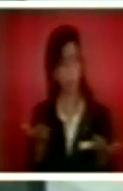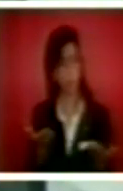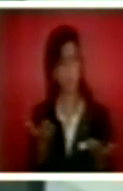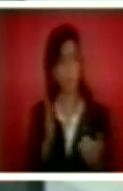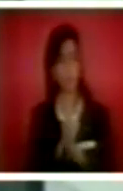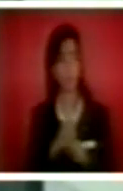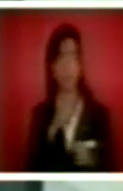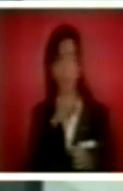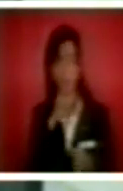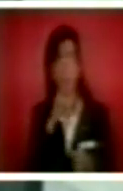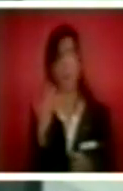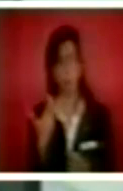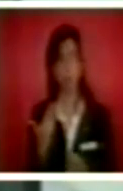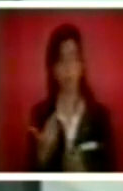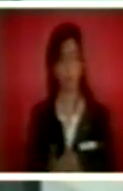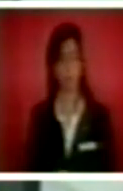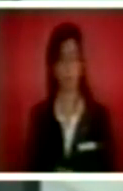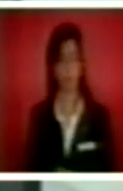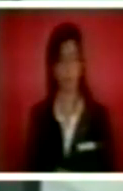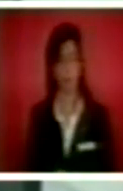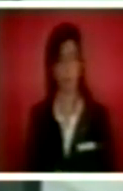un Tucumán posible.